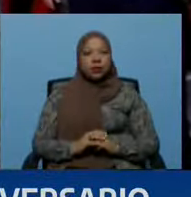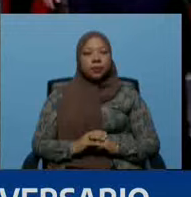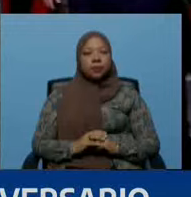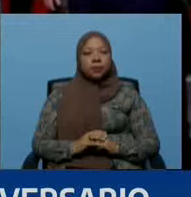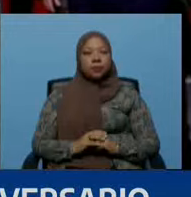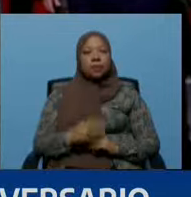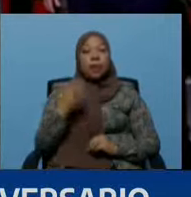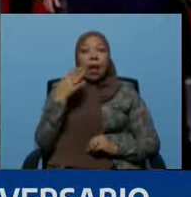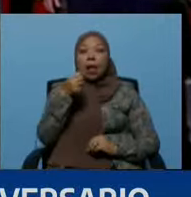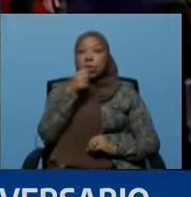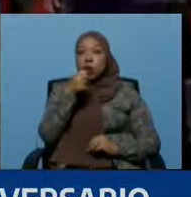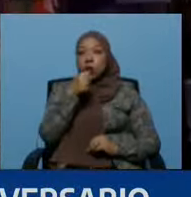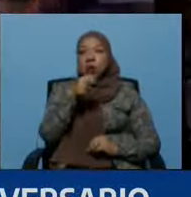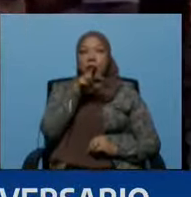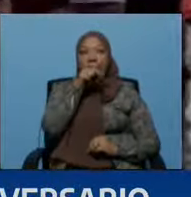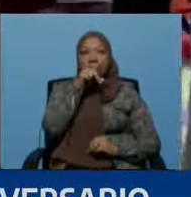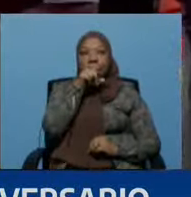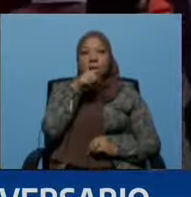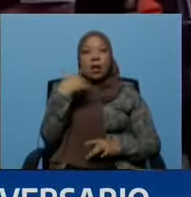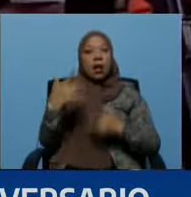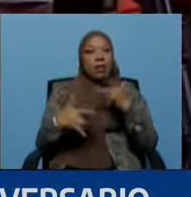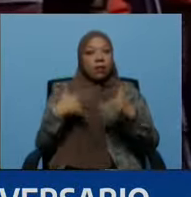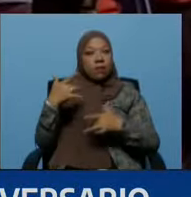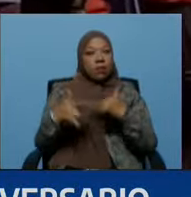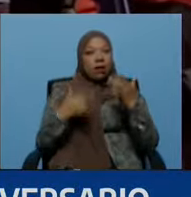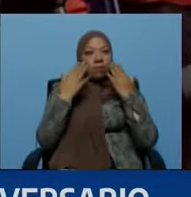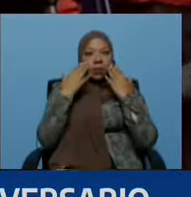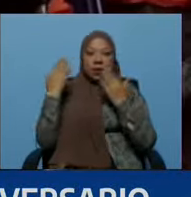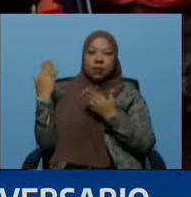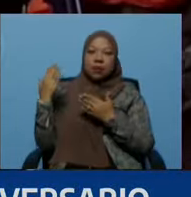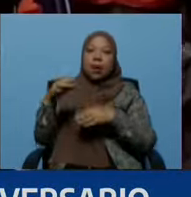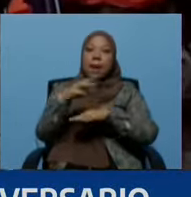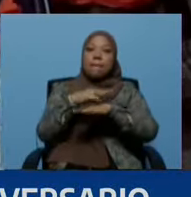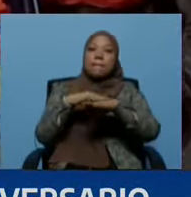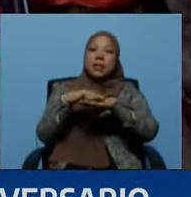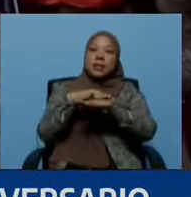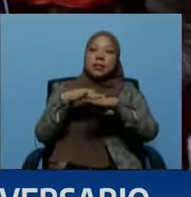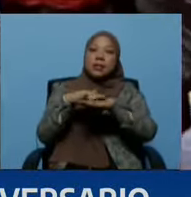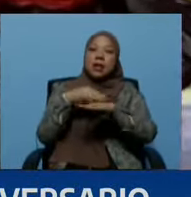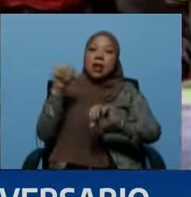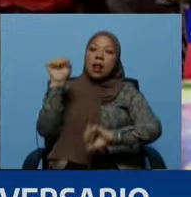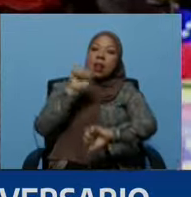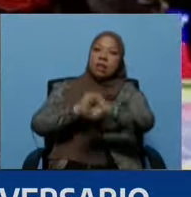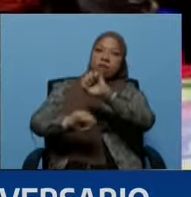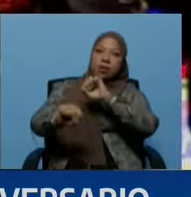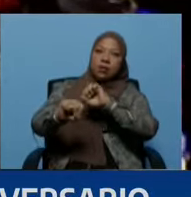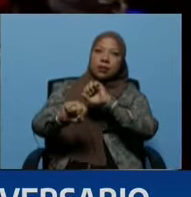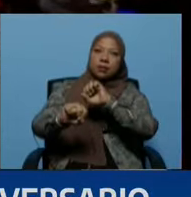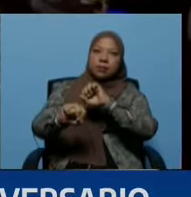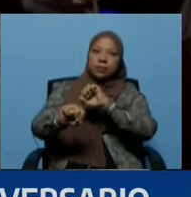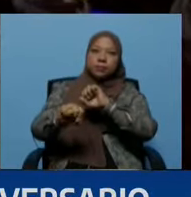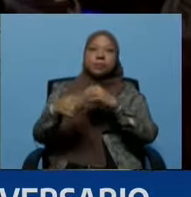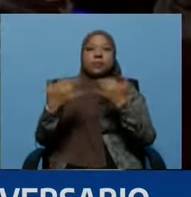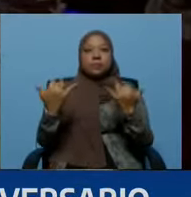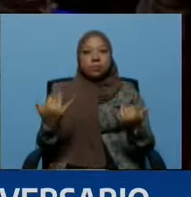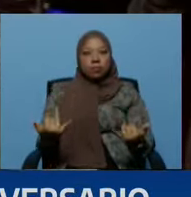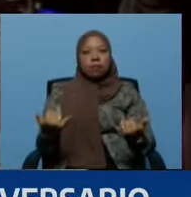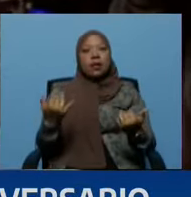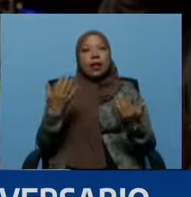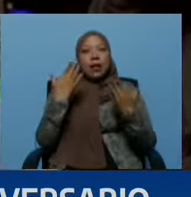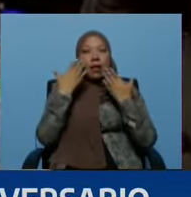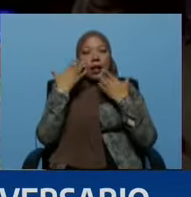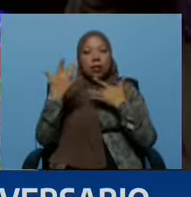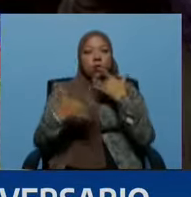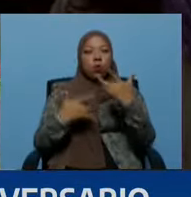Se vive a esta hora desde los espacios del Ministerio del Poder Popular para la Defensa, donde se lleva a